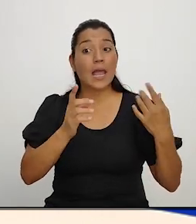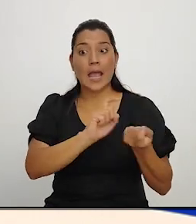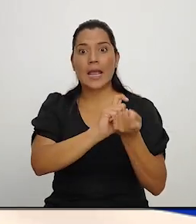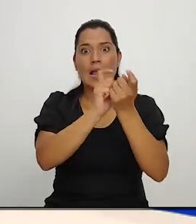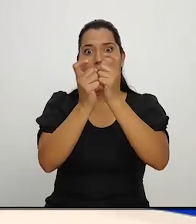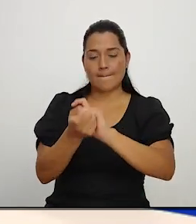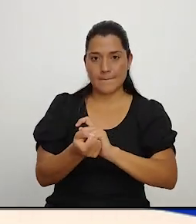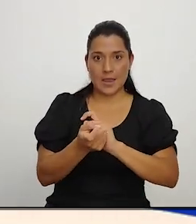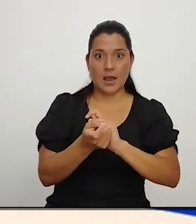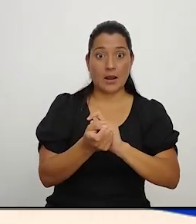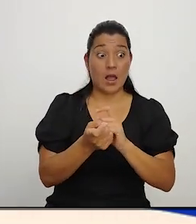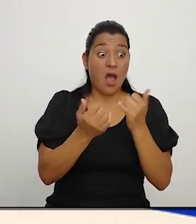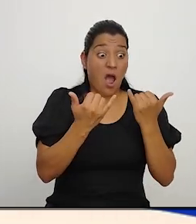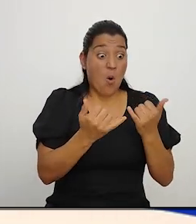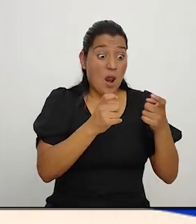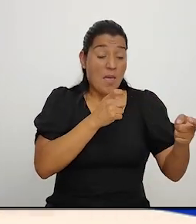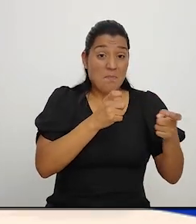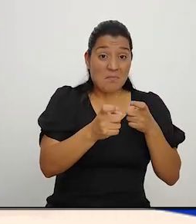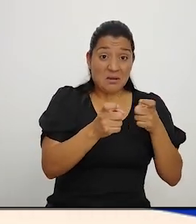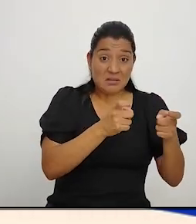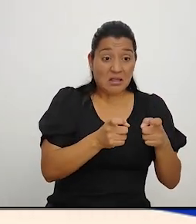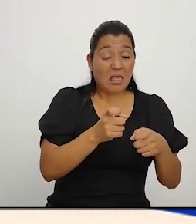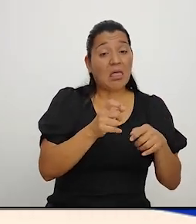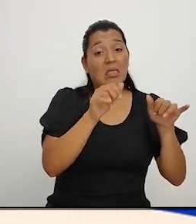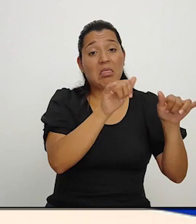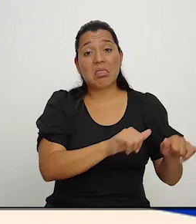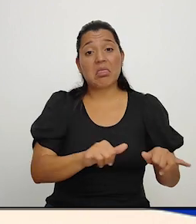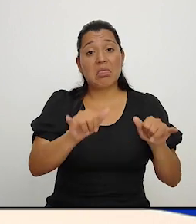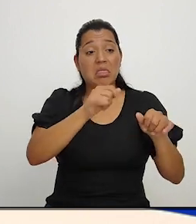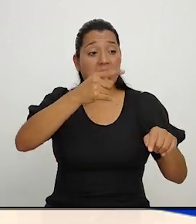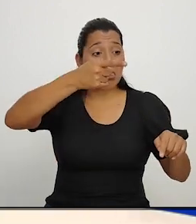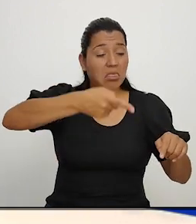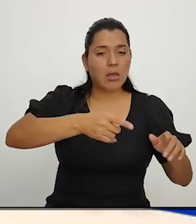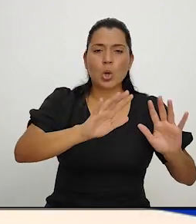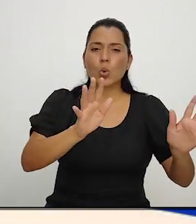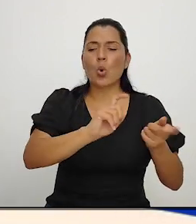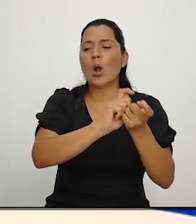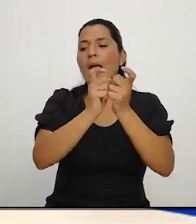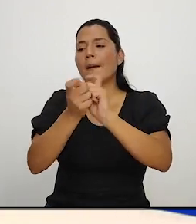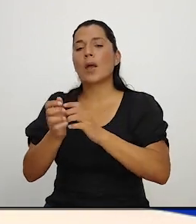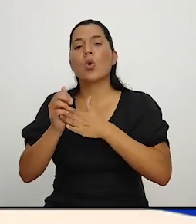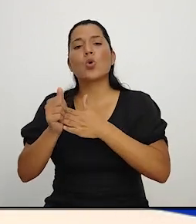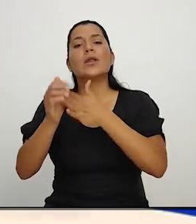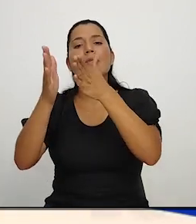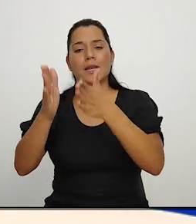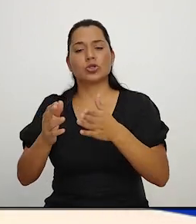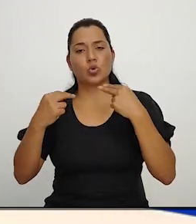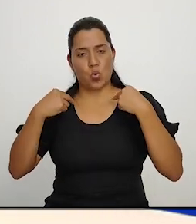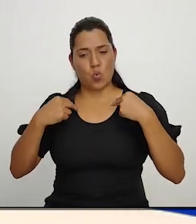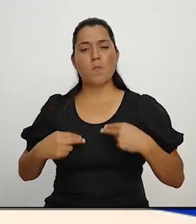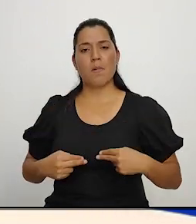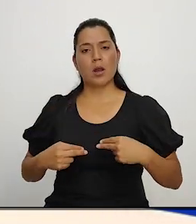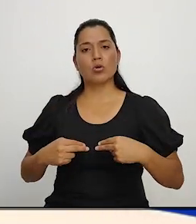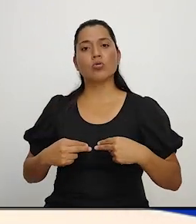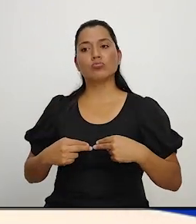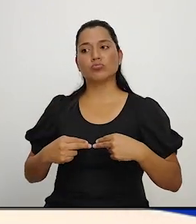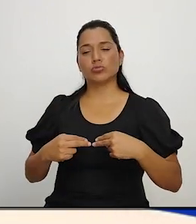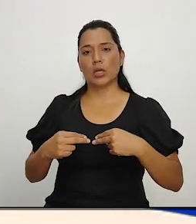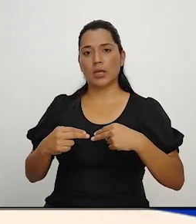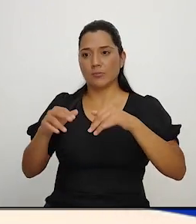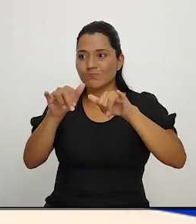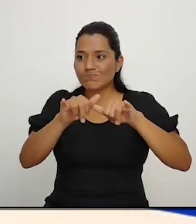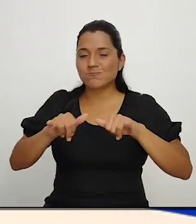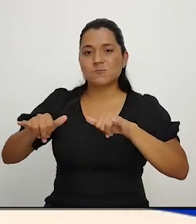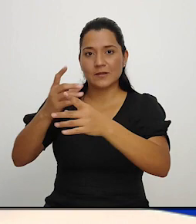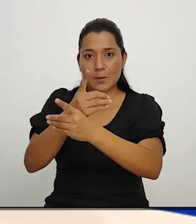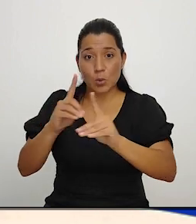administración vertical tradicional y concentrada a un liderazgo humano horizontal y democrático les pido con